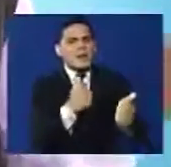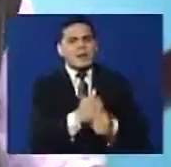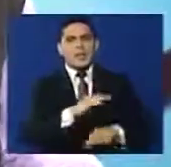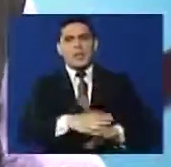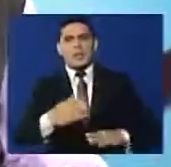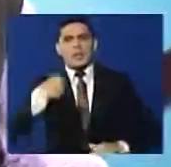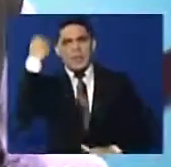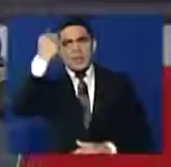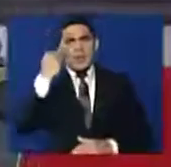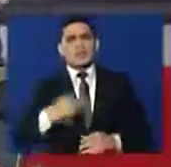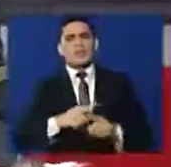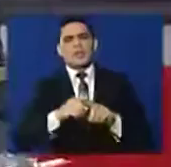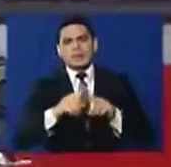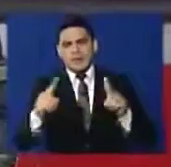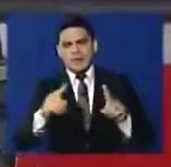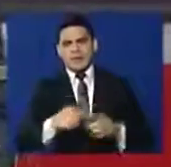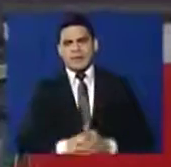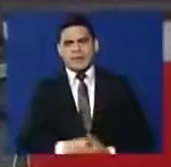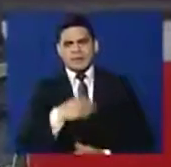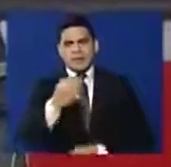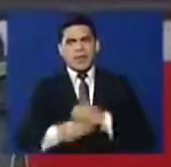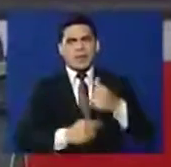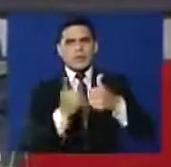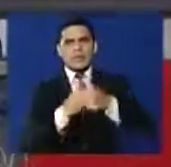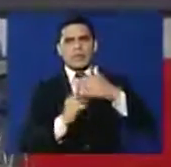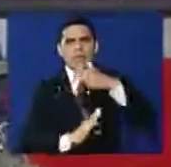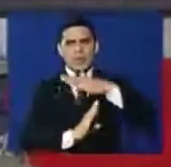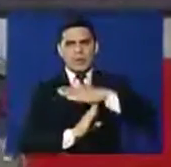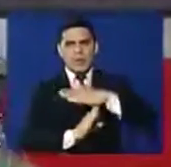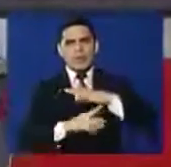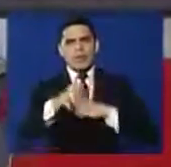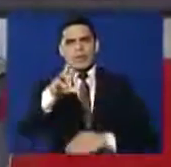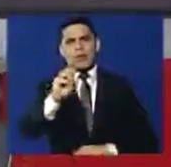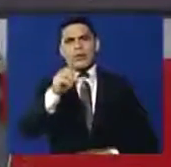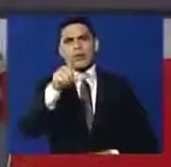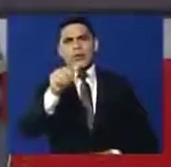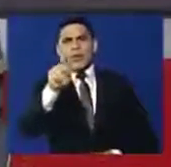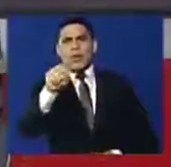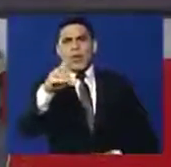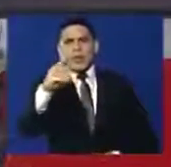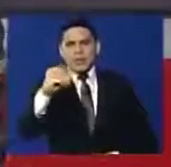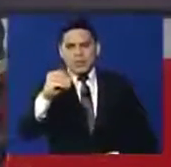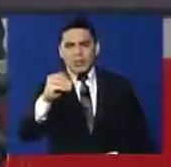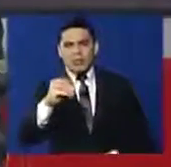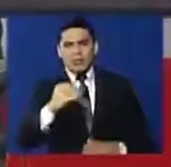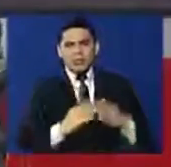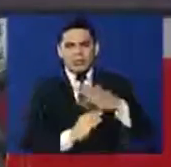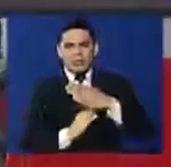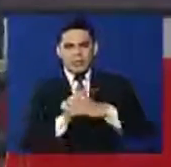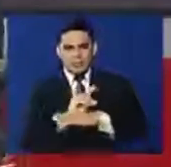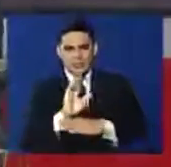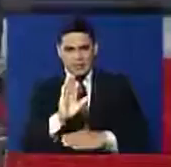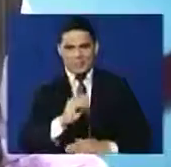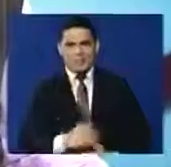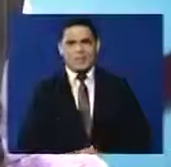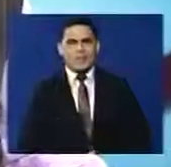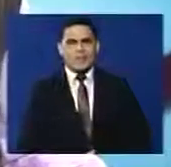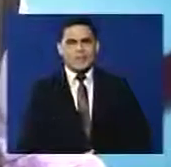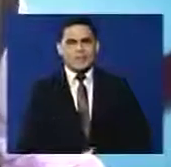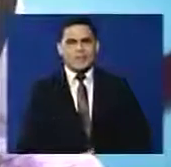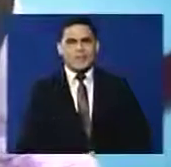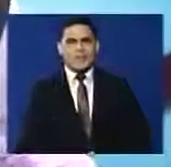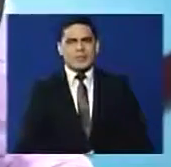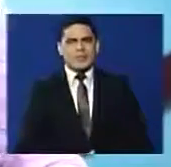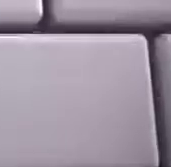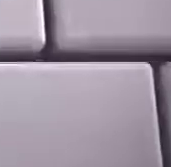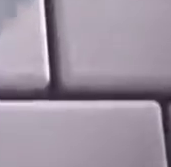perseguir por su manera de pensar. Tenemos que hacer el primer corte. Rolando Padilla está con nosotros, Venezuela. Ya venimos.